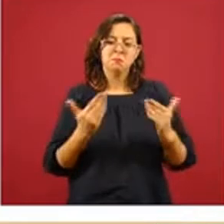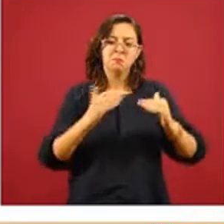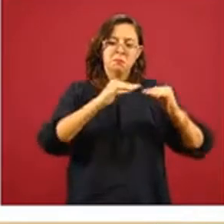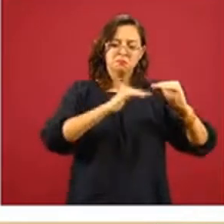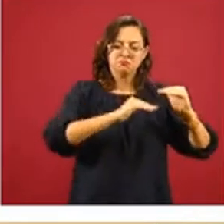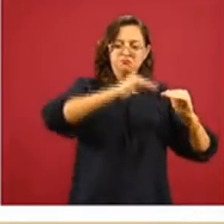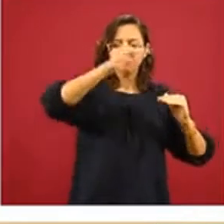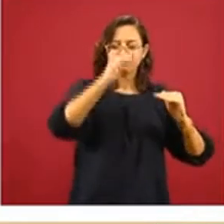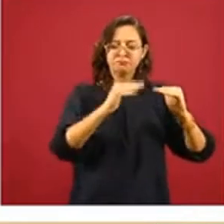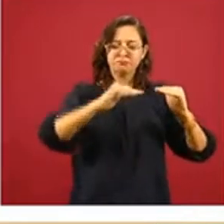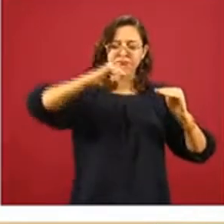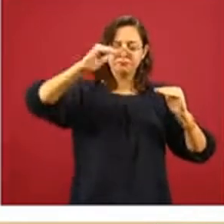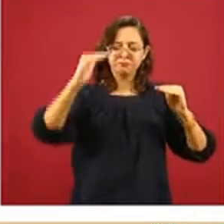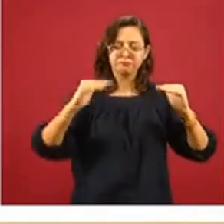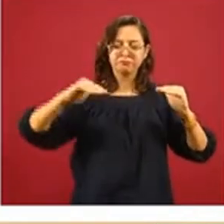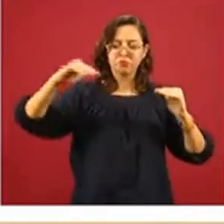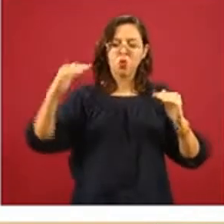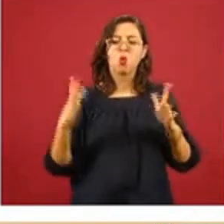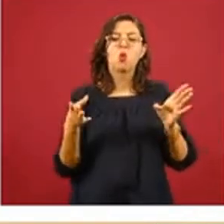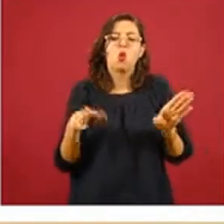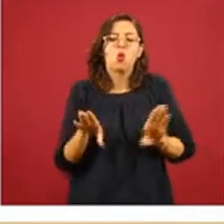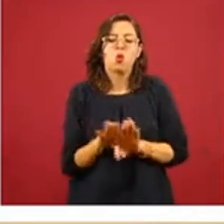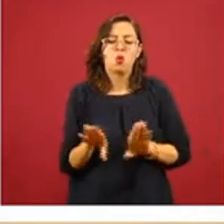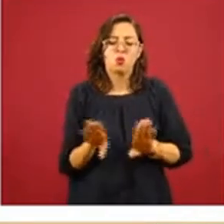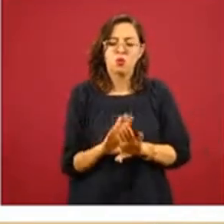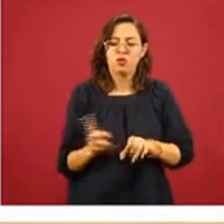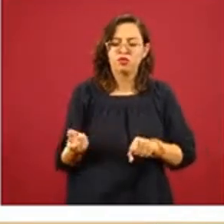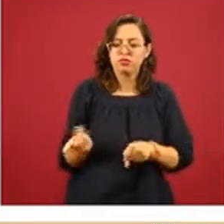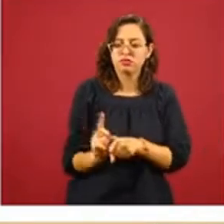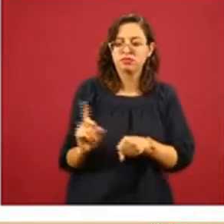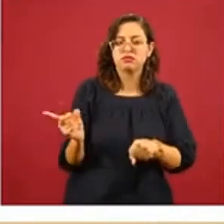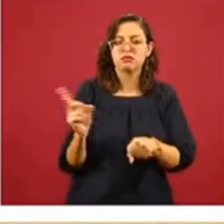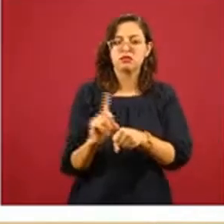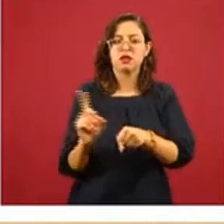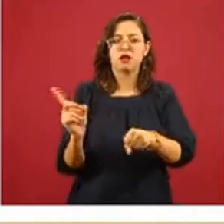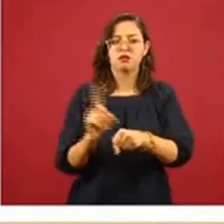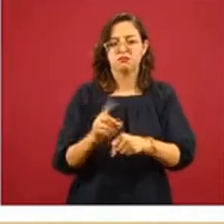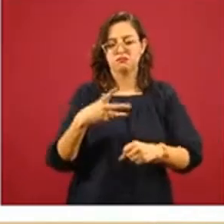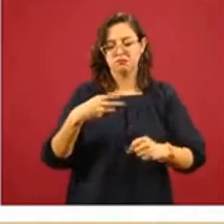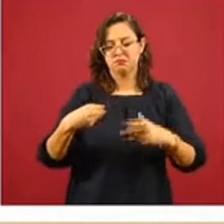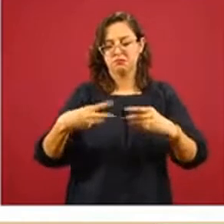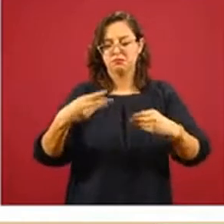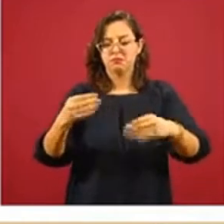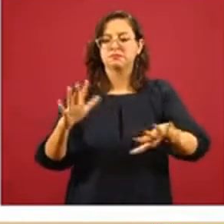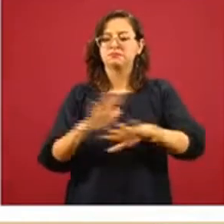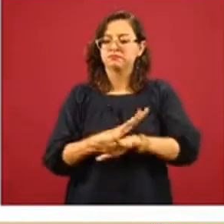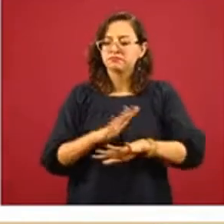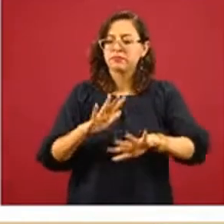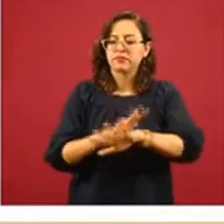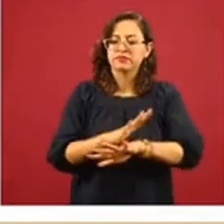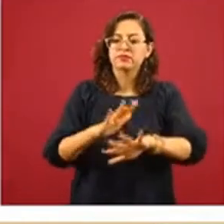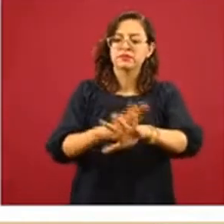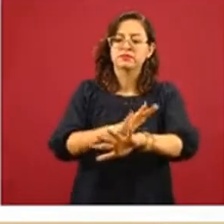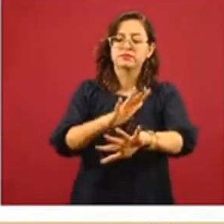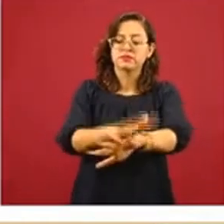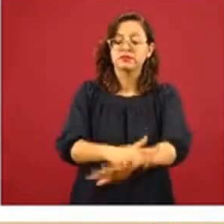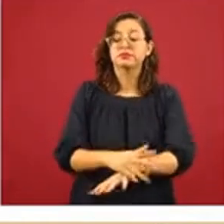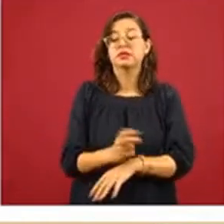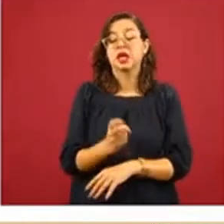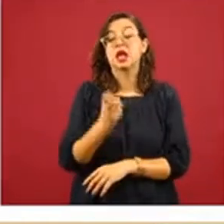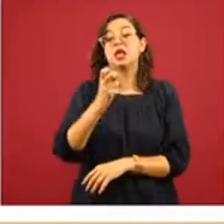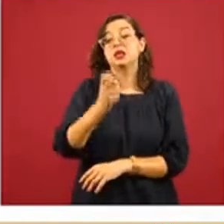una silueta de cómo se está comportando día con día la epidemia en México. Y eso en su momento también nos